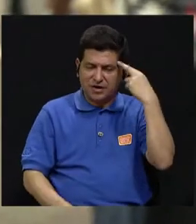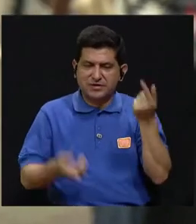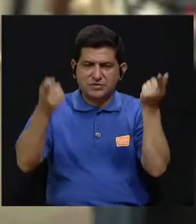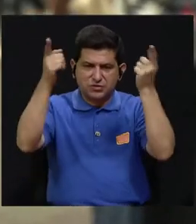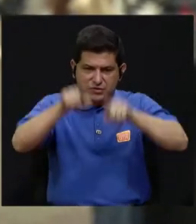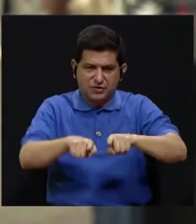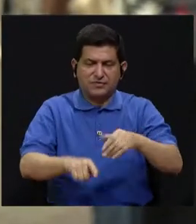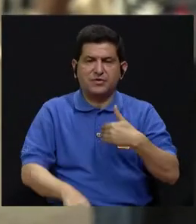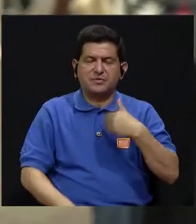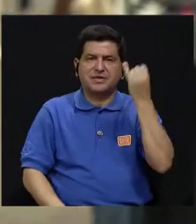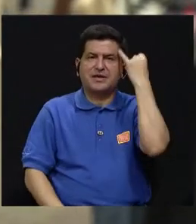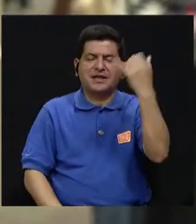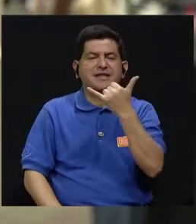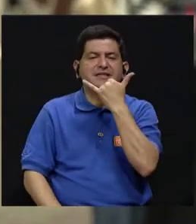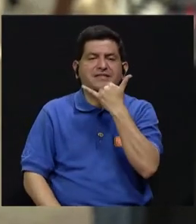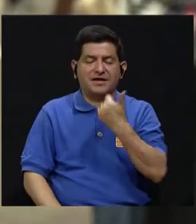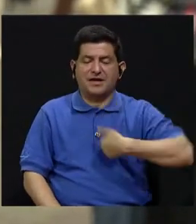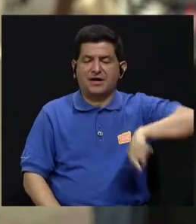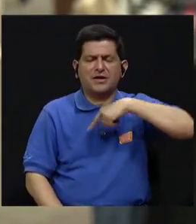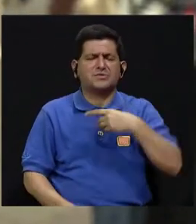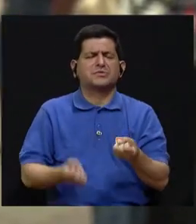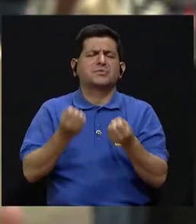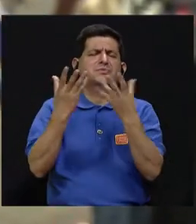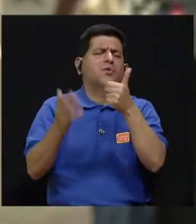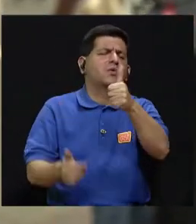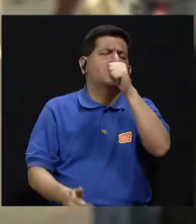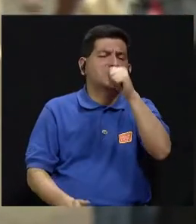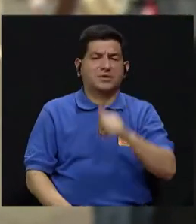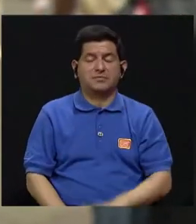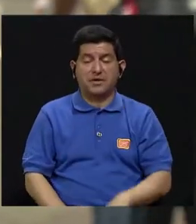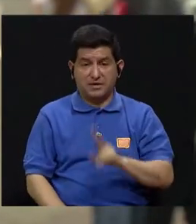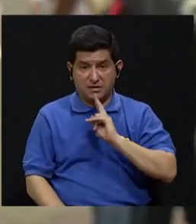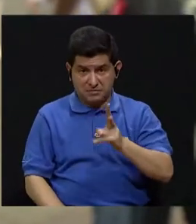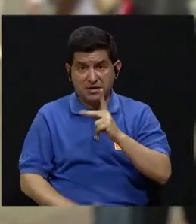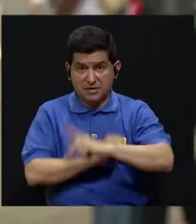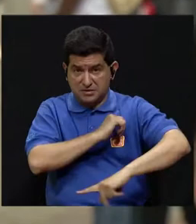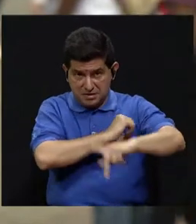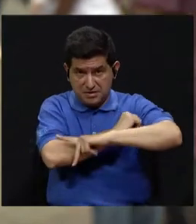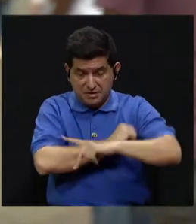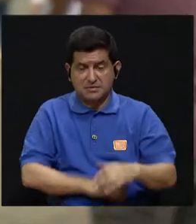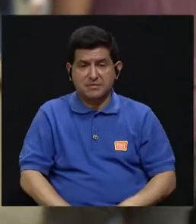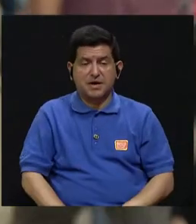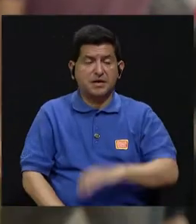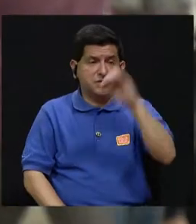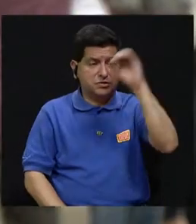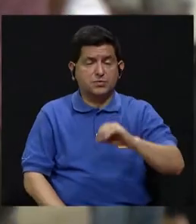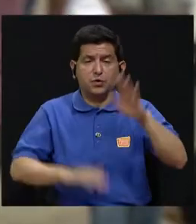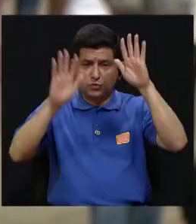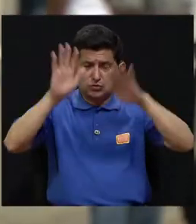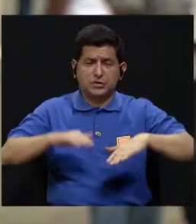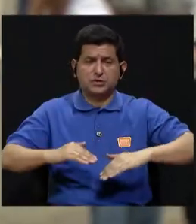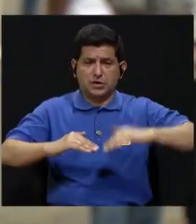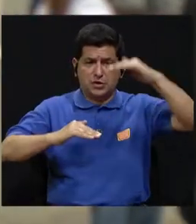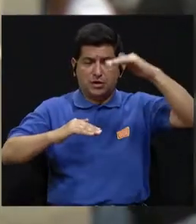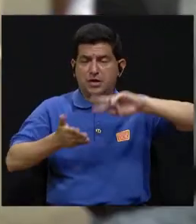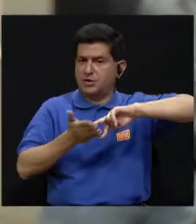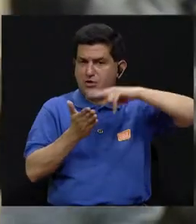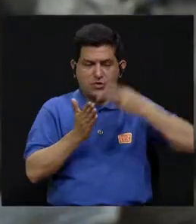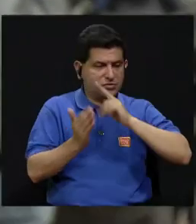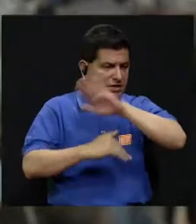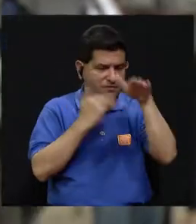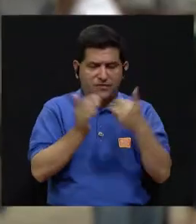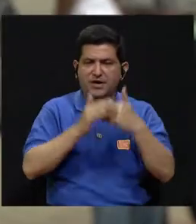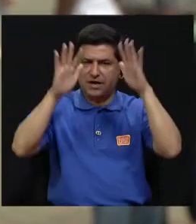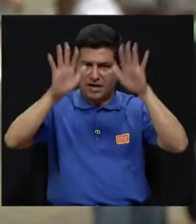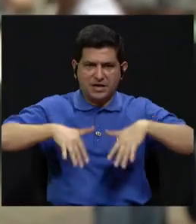por ese fenómeno tiene el concepto erróneo que nosotros tenemos mucha agua. Y es cierto, en el país hay tasas de lluvia muy altas, pero eso no implica